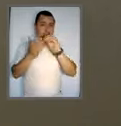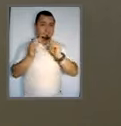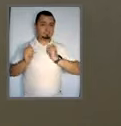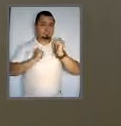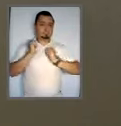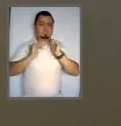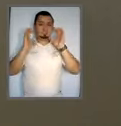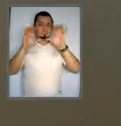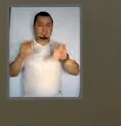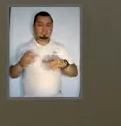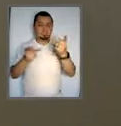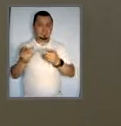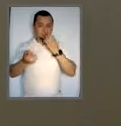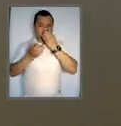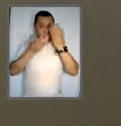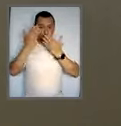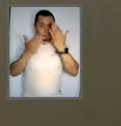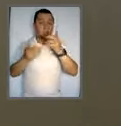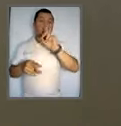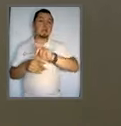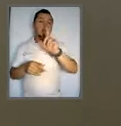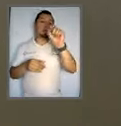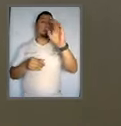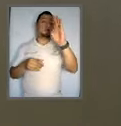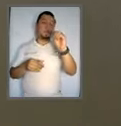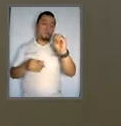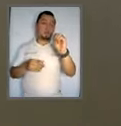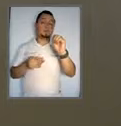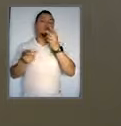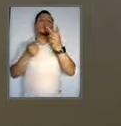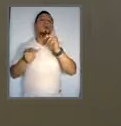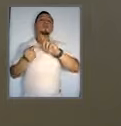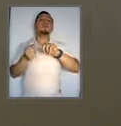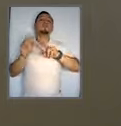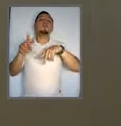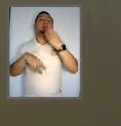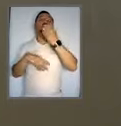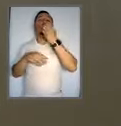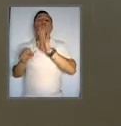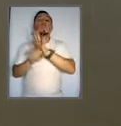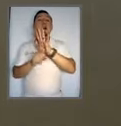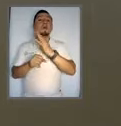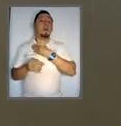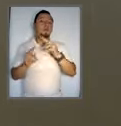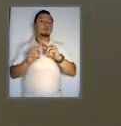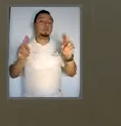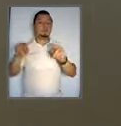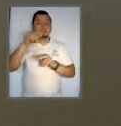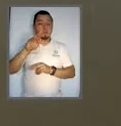al sistema educativo en este ciclo escolar. El día 29 van a saber a qué escuela van. Y aquí hay una buena noticia, porque